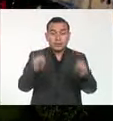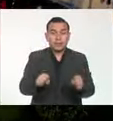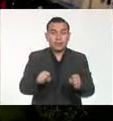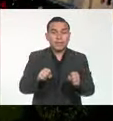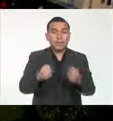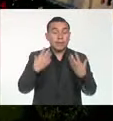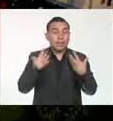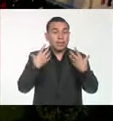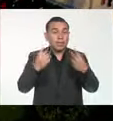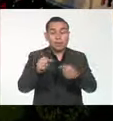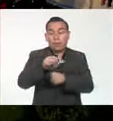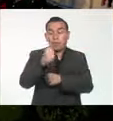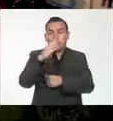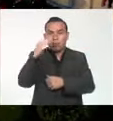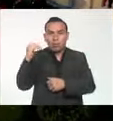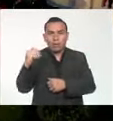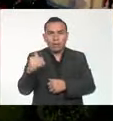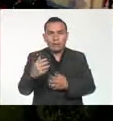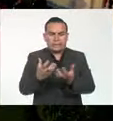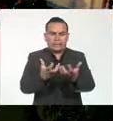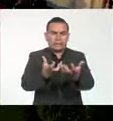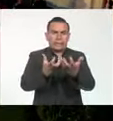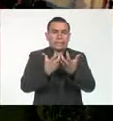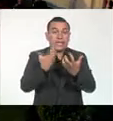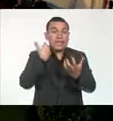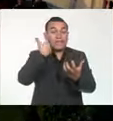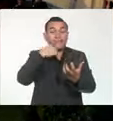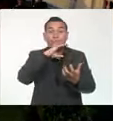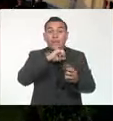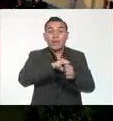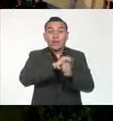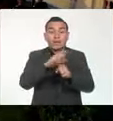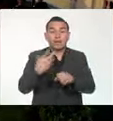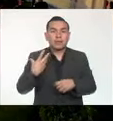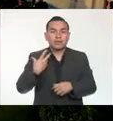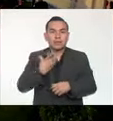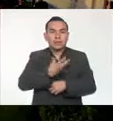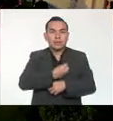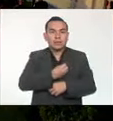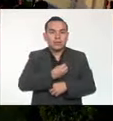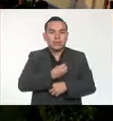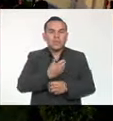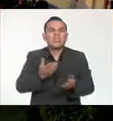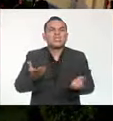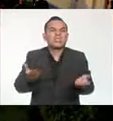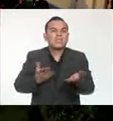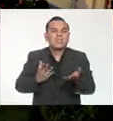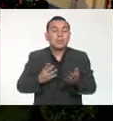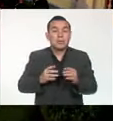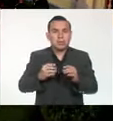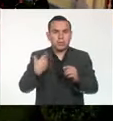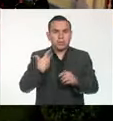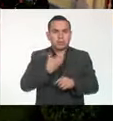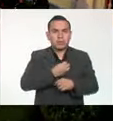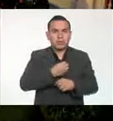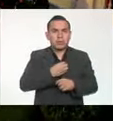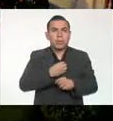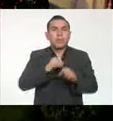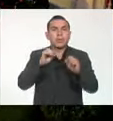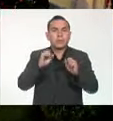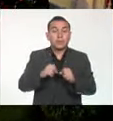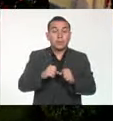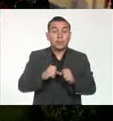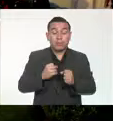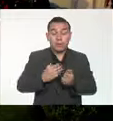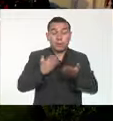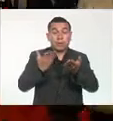de potencias del mundo siguen colapsando, incluso nosotros no solo nos colapsamos, sino que incluso alimentamos a nuestra